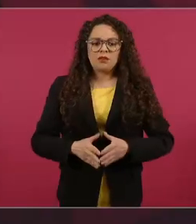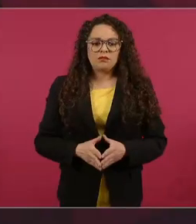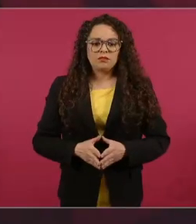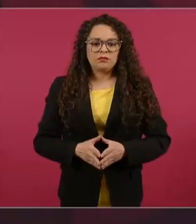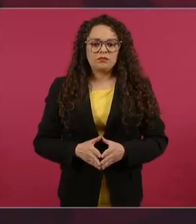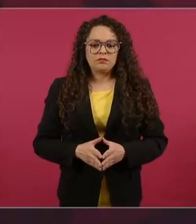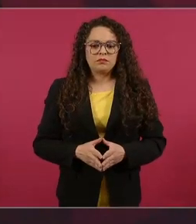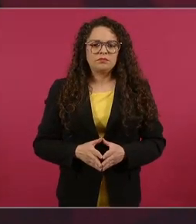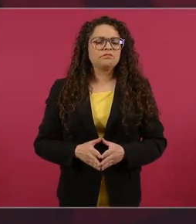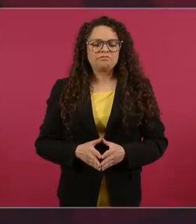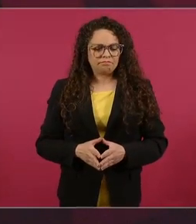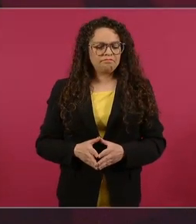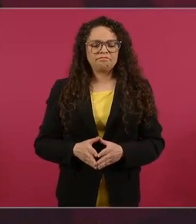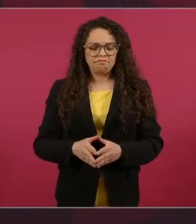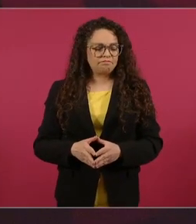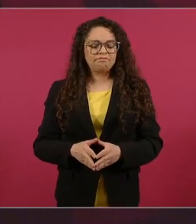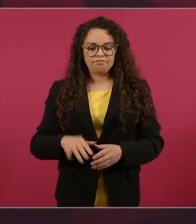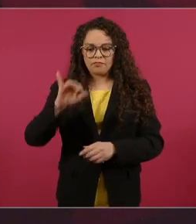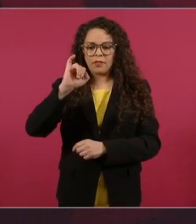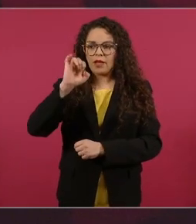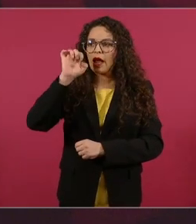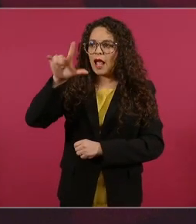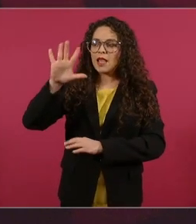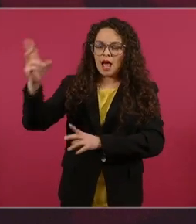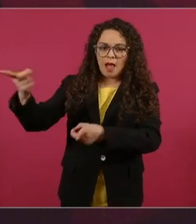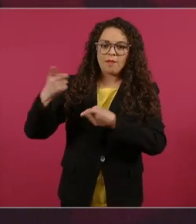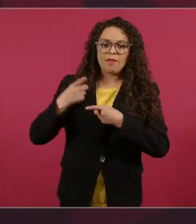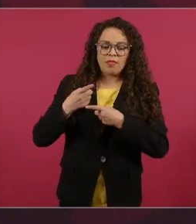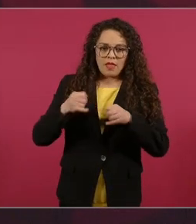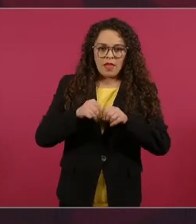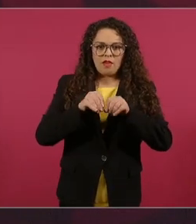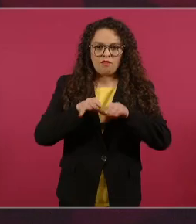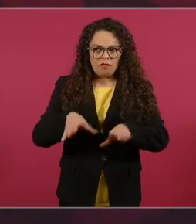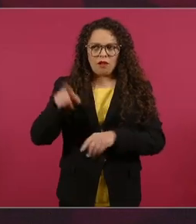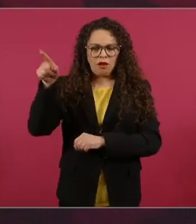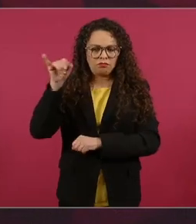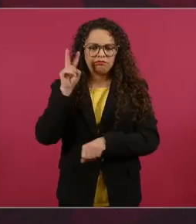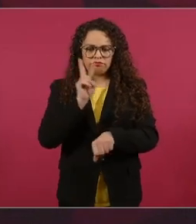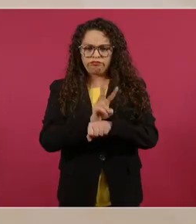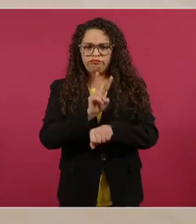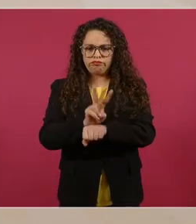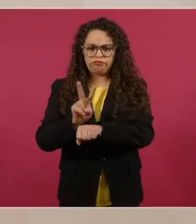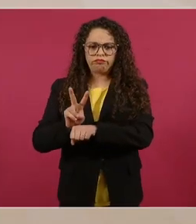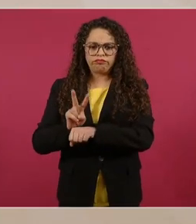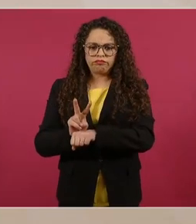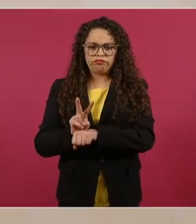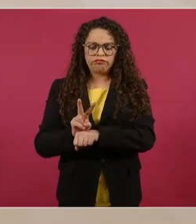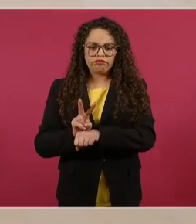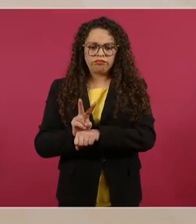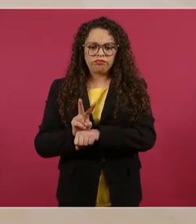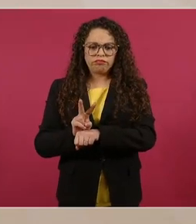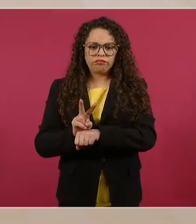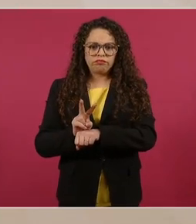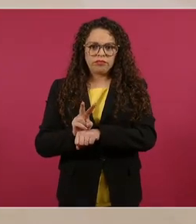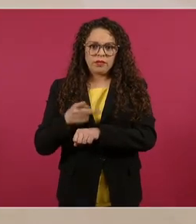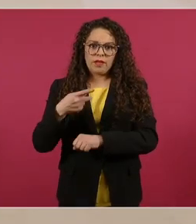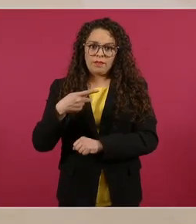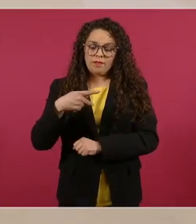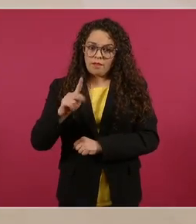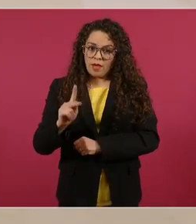pendiente. Él me ha informado sobre esto y se va a actuar pues con legalidad,